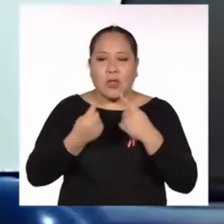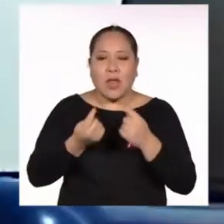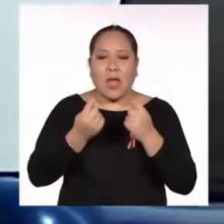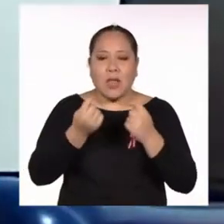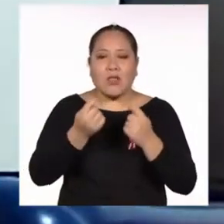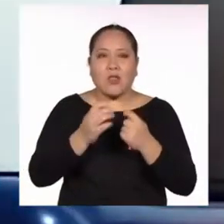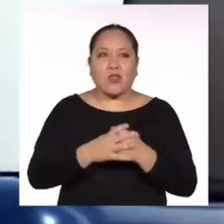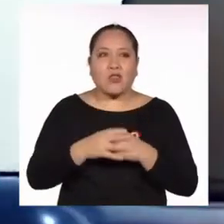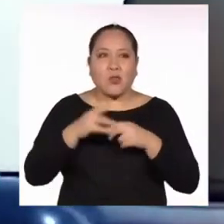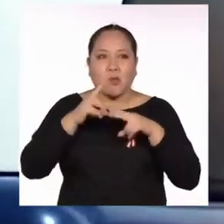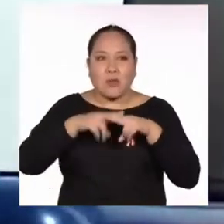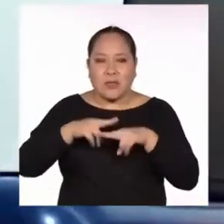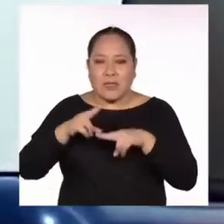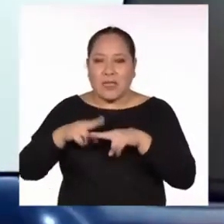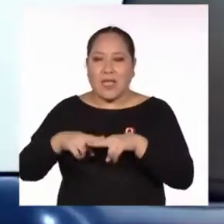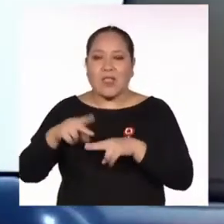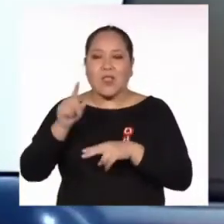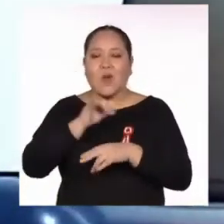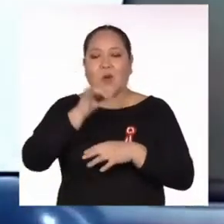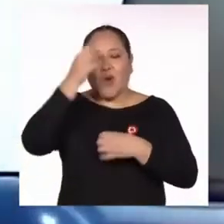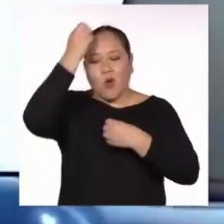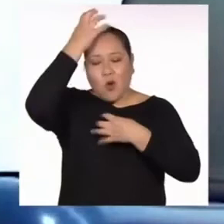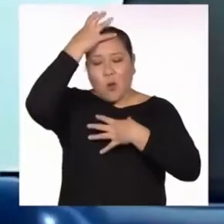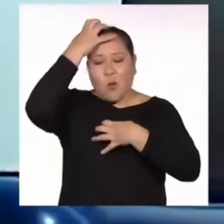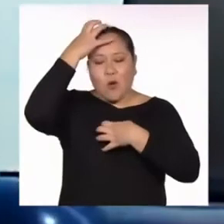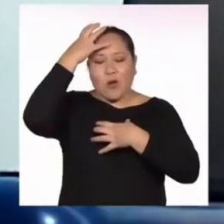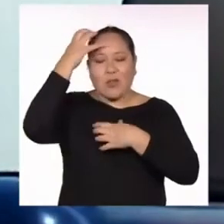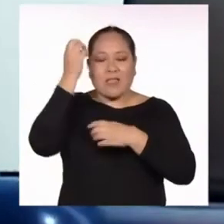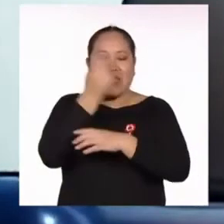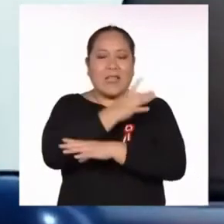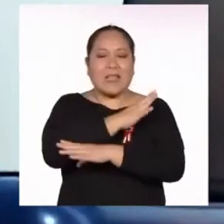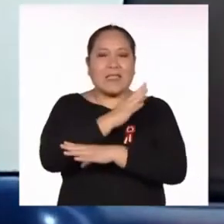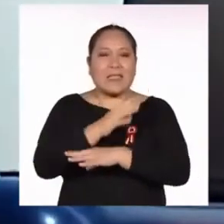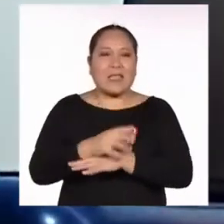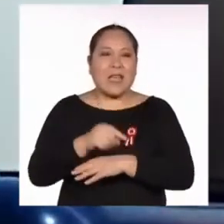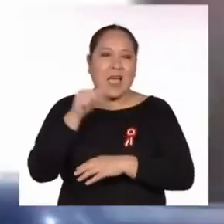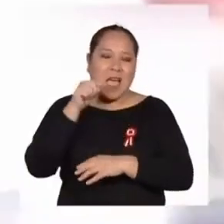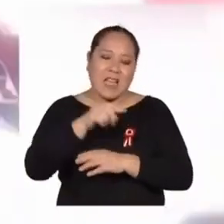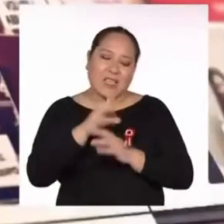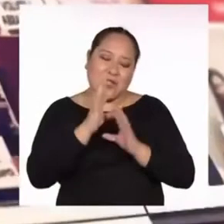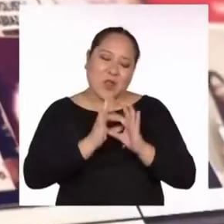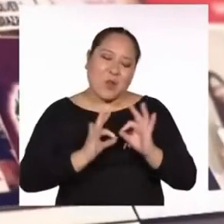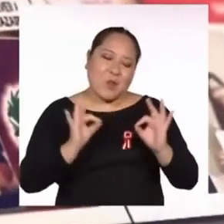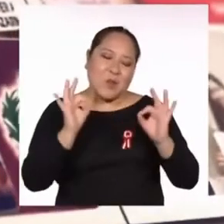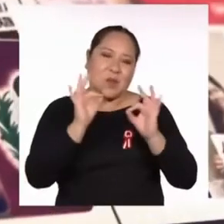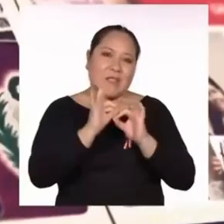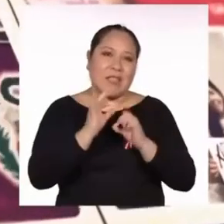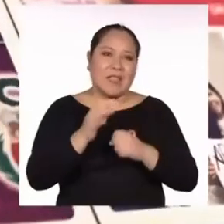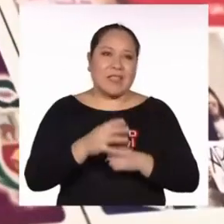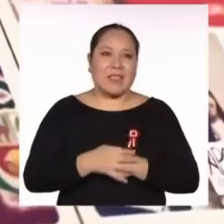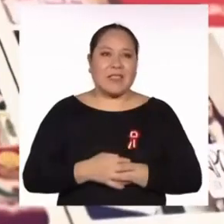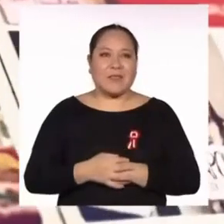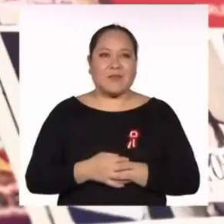bonito de verdad y que vuelve importante